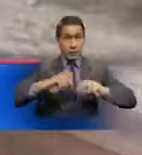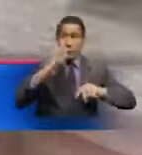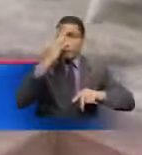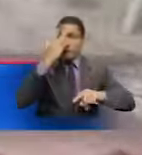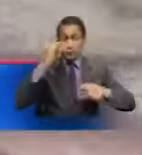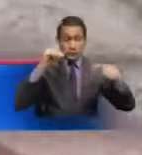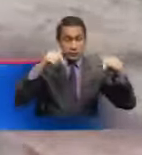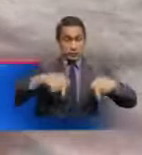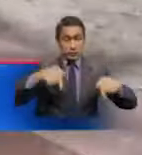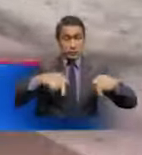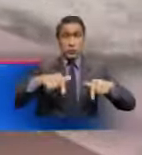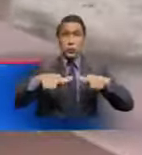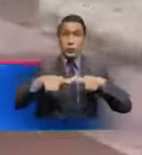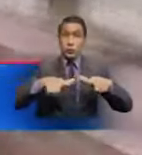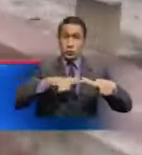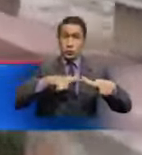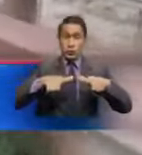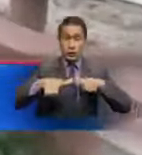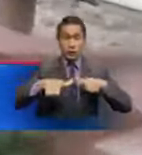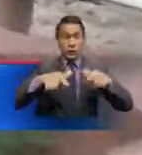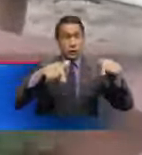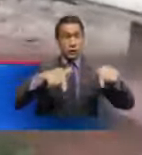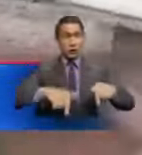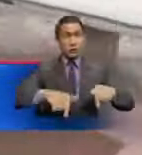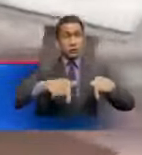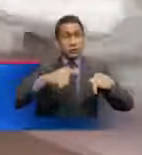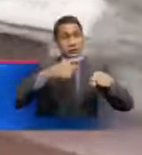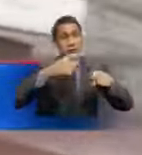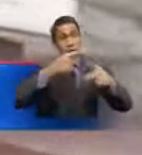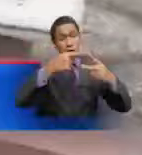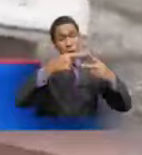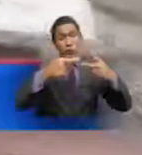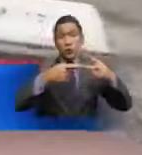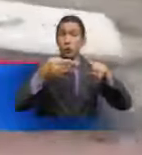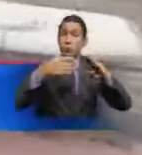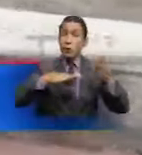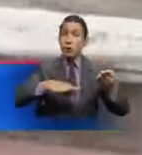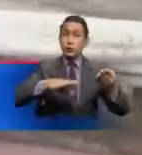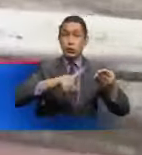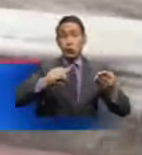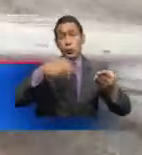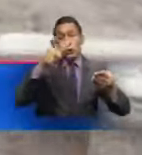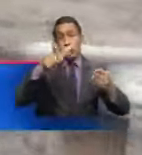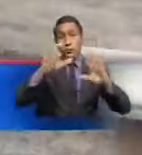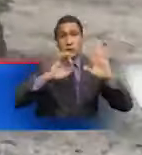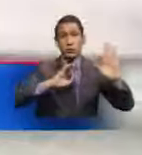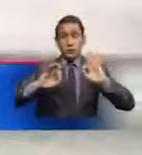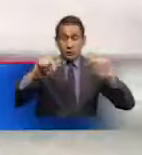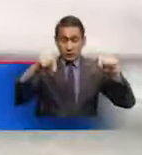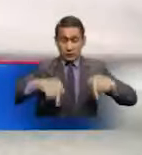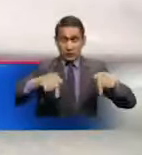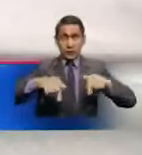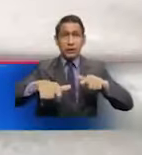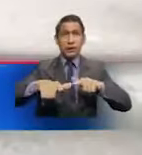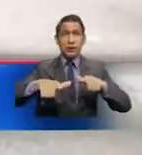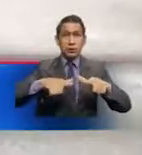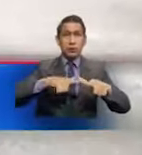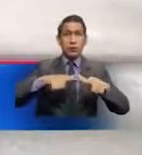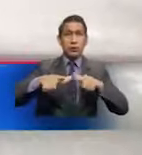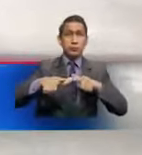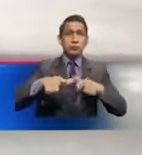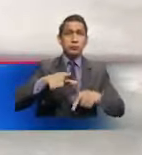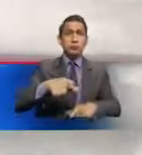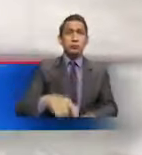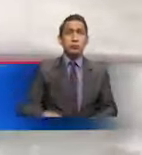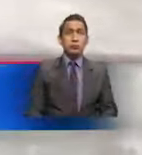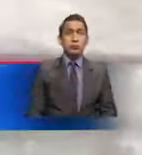cuando varios sujetos fueron baleados y perdieron la vida. Ahí es donde está esa cosa verde con eso rojo. Ahí fue. ¿Aquí? Sí,